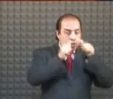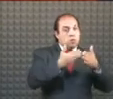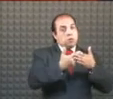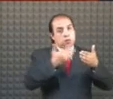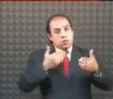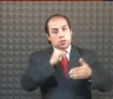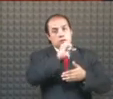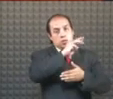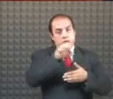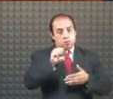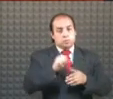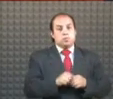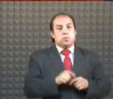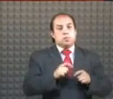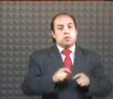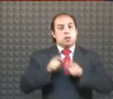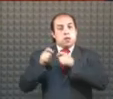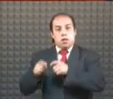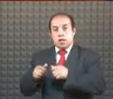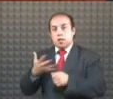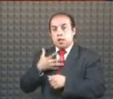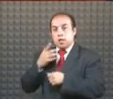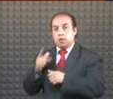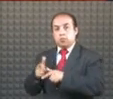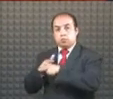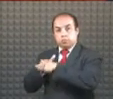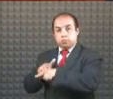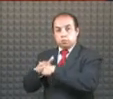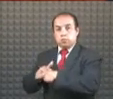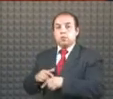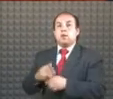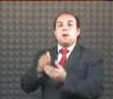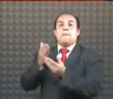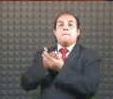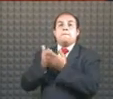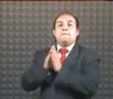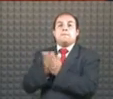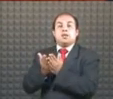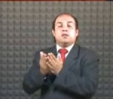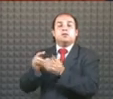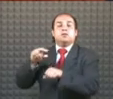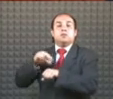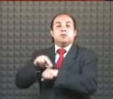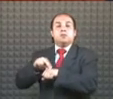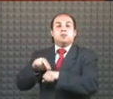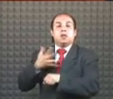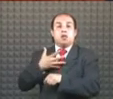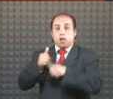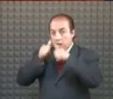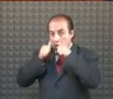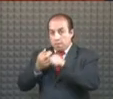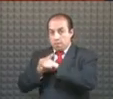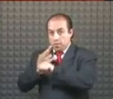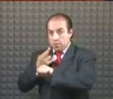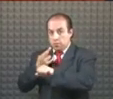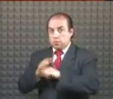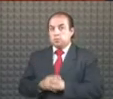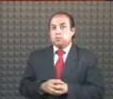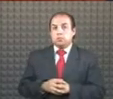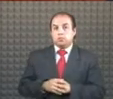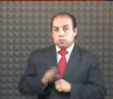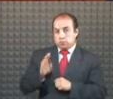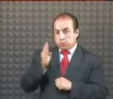momento por el IMSS, podamos darle seguimiento a su expediente médico y tener una mayor atención o una atención mucho